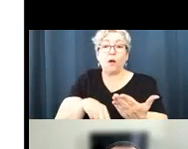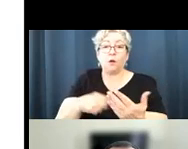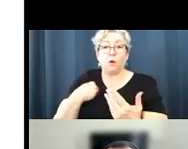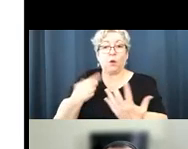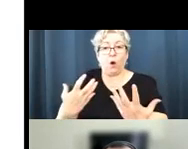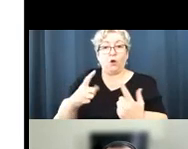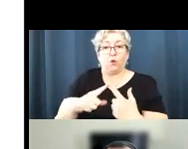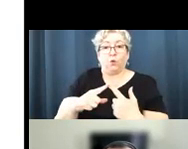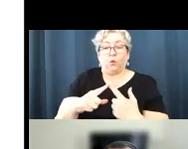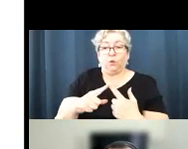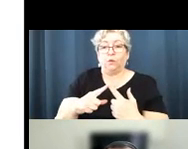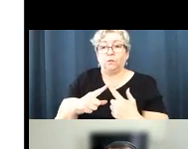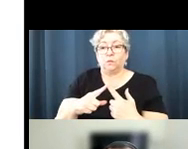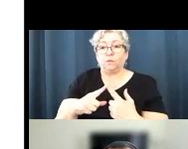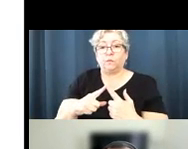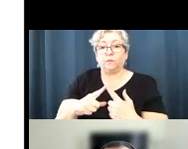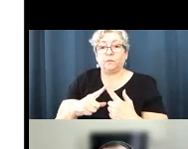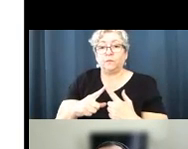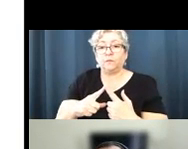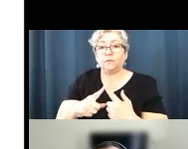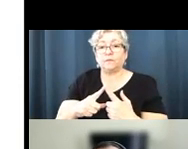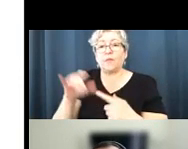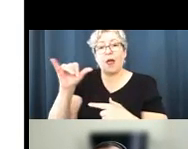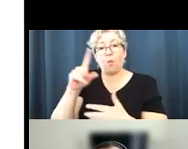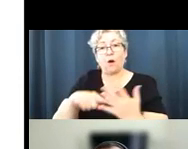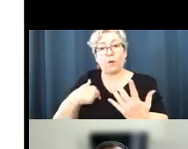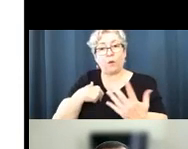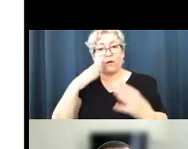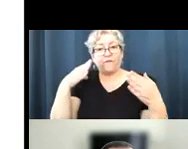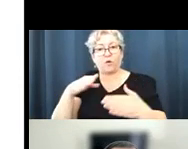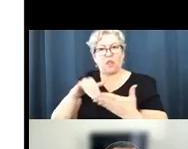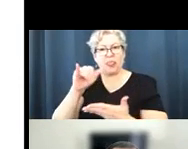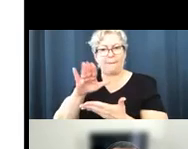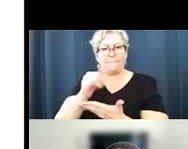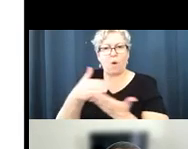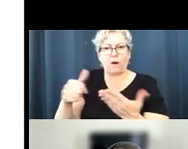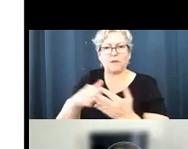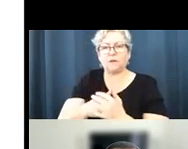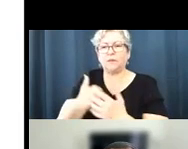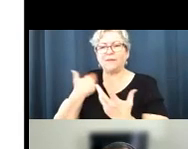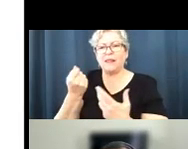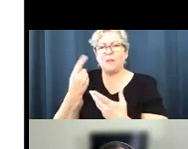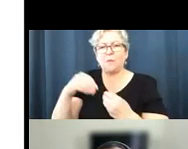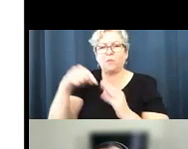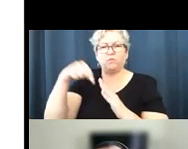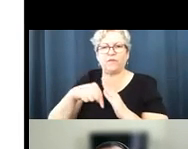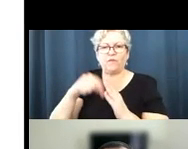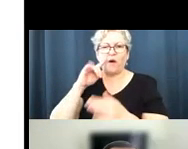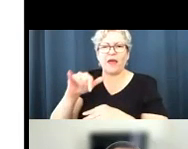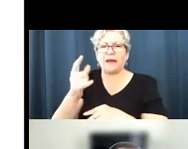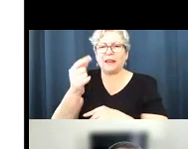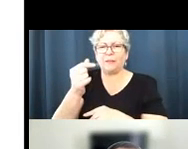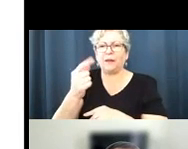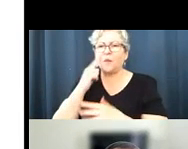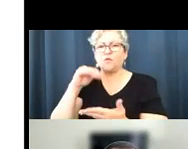lograr? Y eso es lo que nosotros queremos. Eso es lo que queremos, de lo que queremos enfocarnos. O sea, que vamos a hablar un